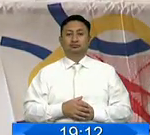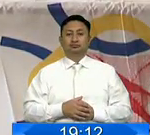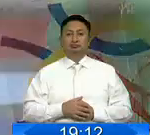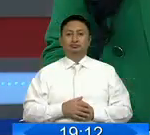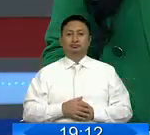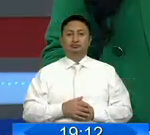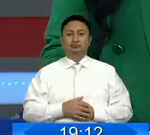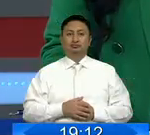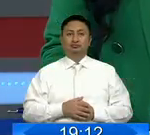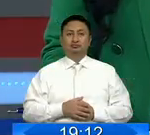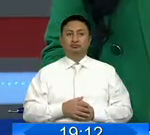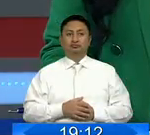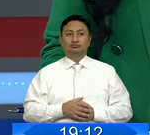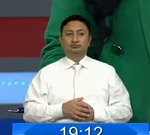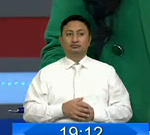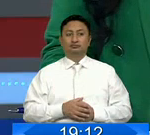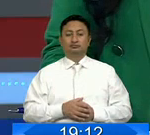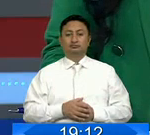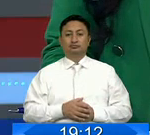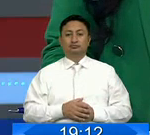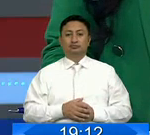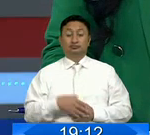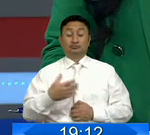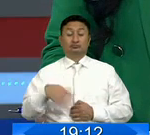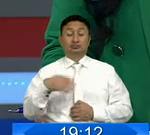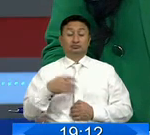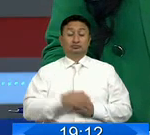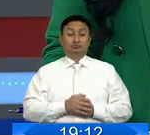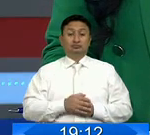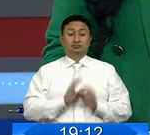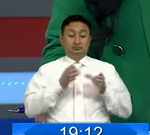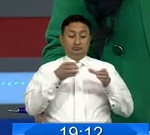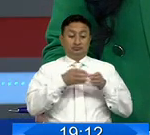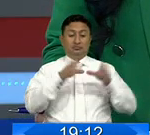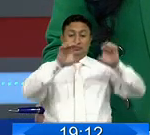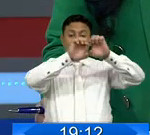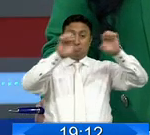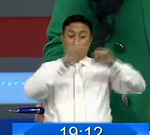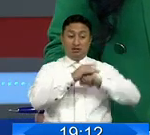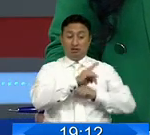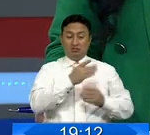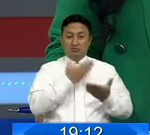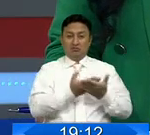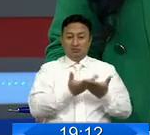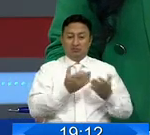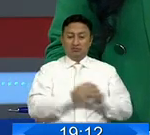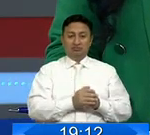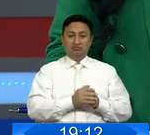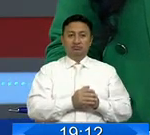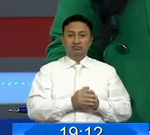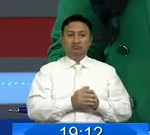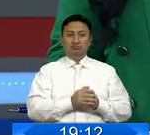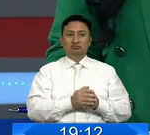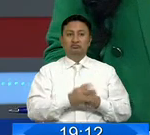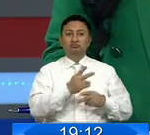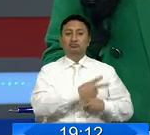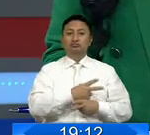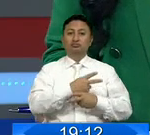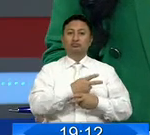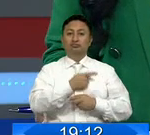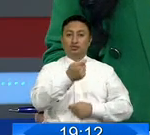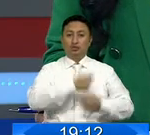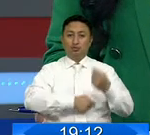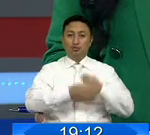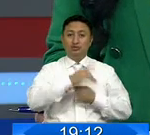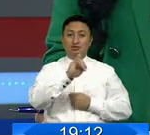Orbe. Existe gran expectativa en el sector empresarial frente a la celebración del Consejo de Comercio e Inversión entre